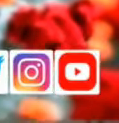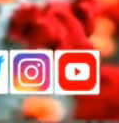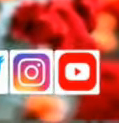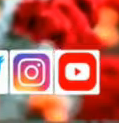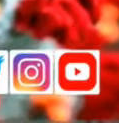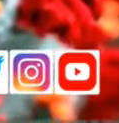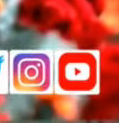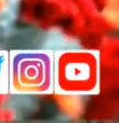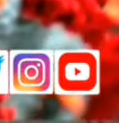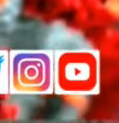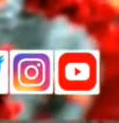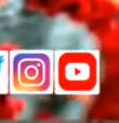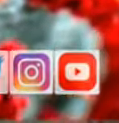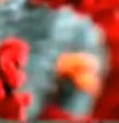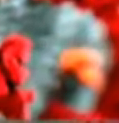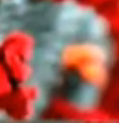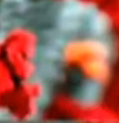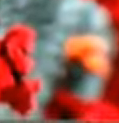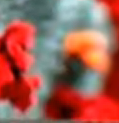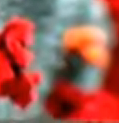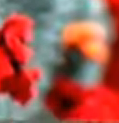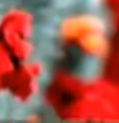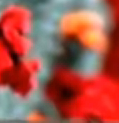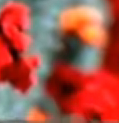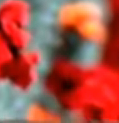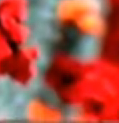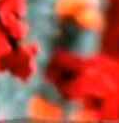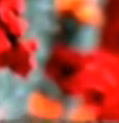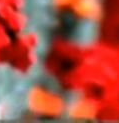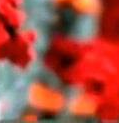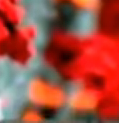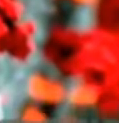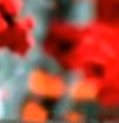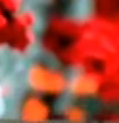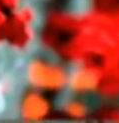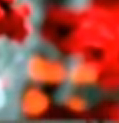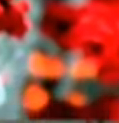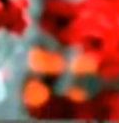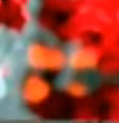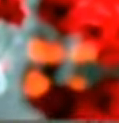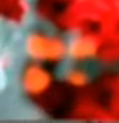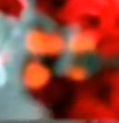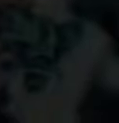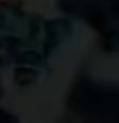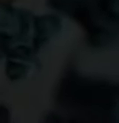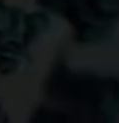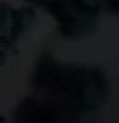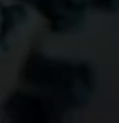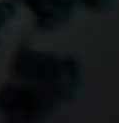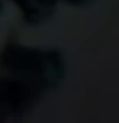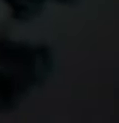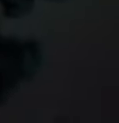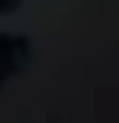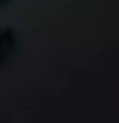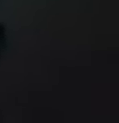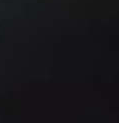en Facebook, Twitter, Instagram y YouTube. Infórmese, edúquese y evite el contagio.